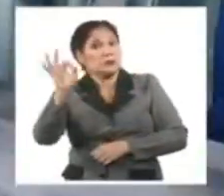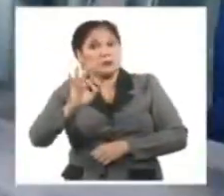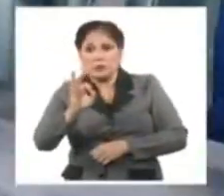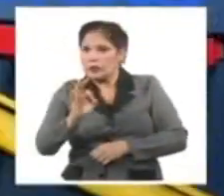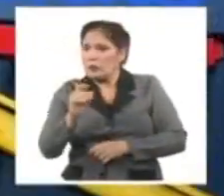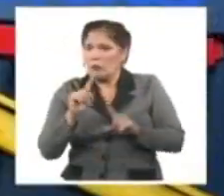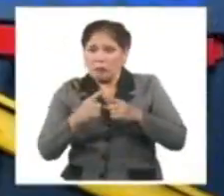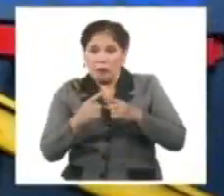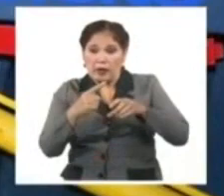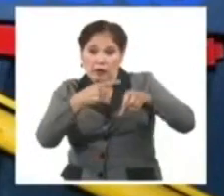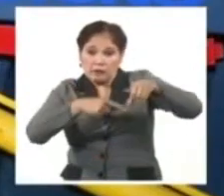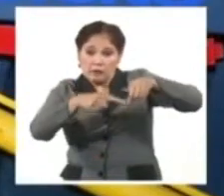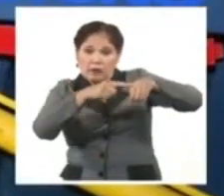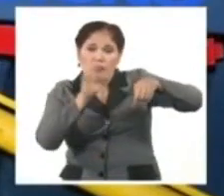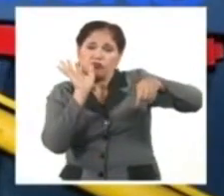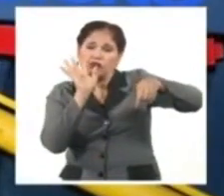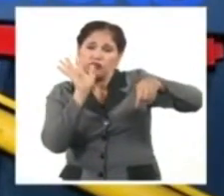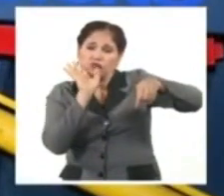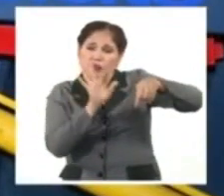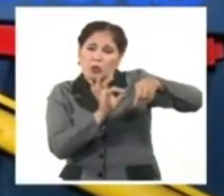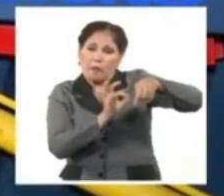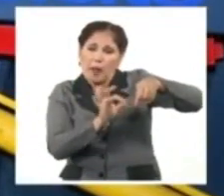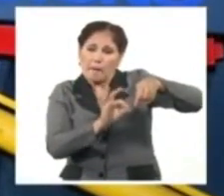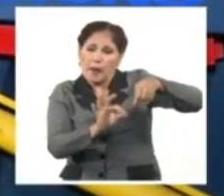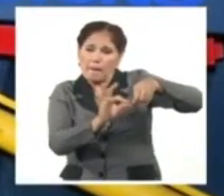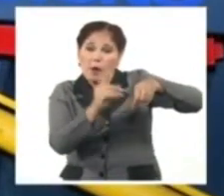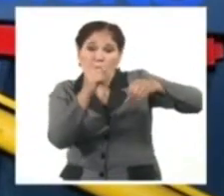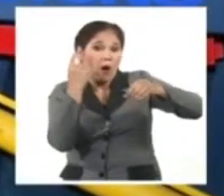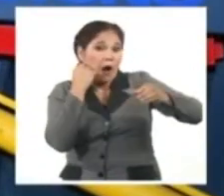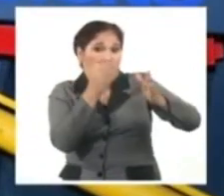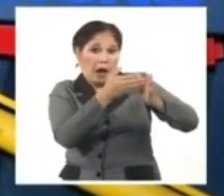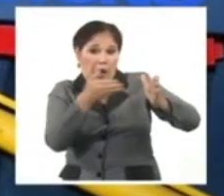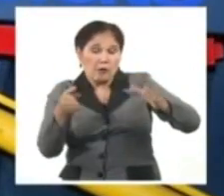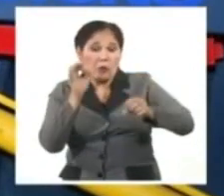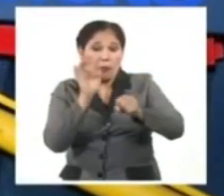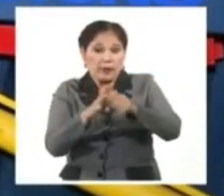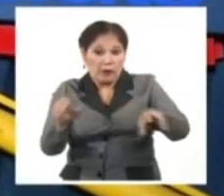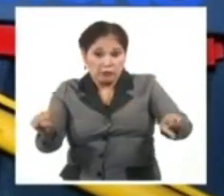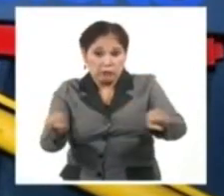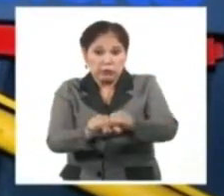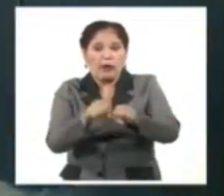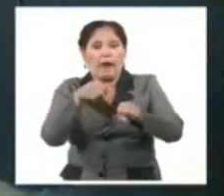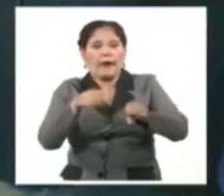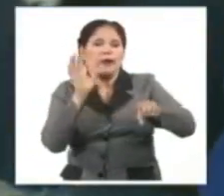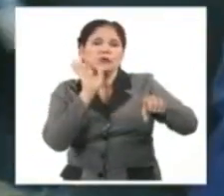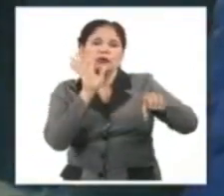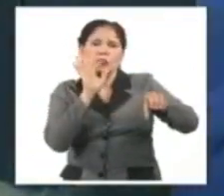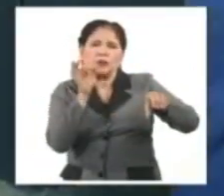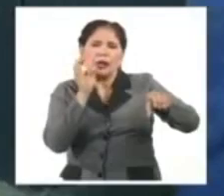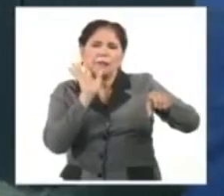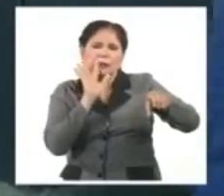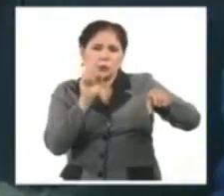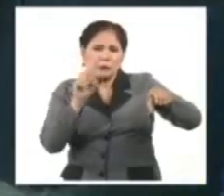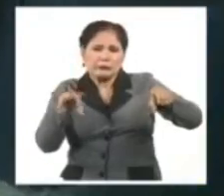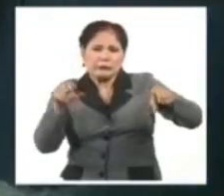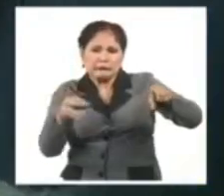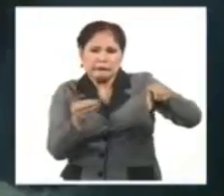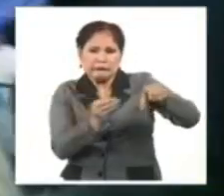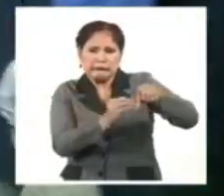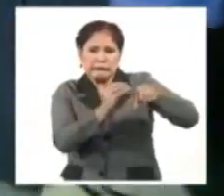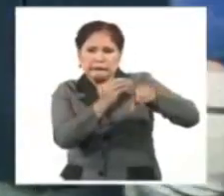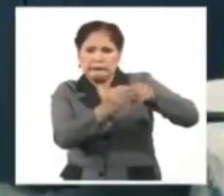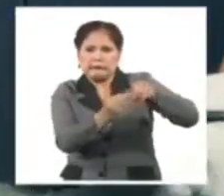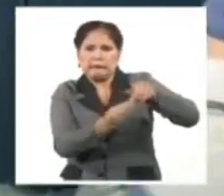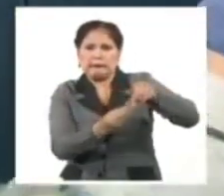ciudad en caldera. Recordemos, transcurrieron 12 meses de su inicial sincronización al sistema. Durante todo este tiempo generó